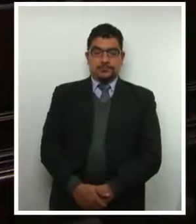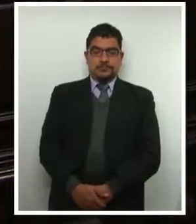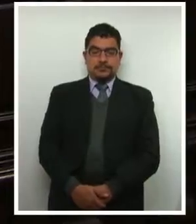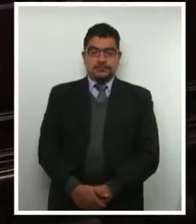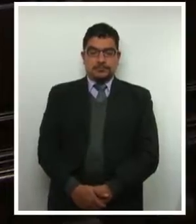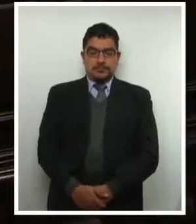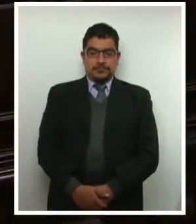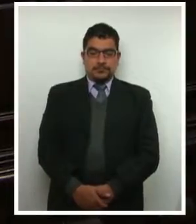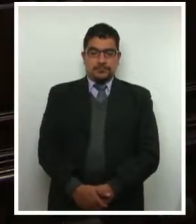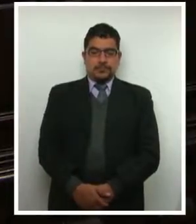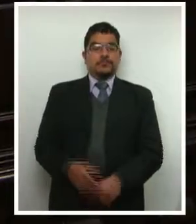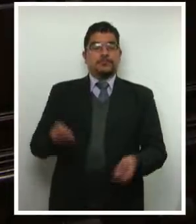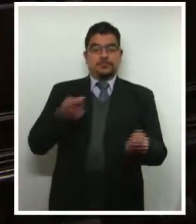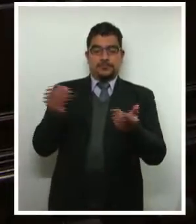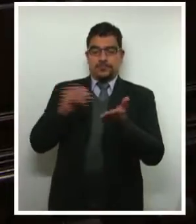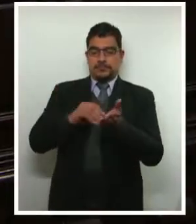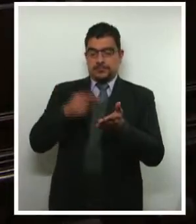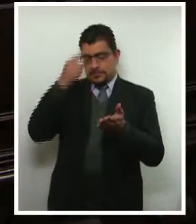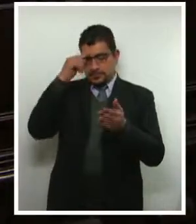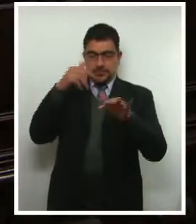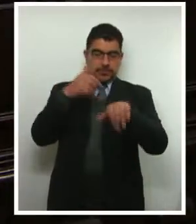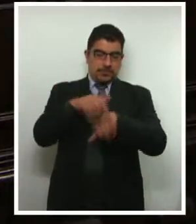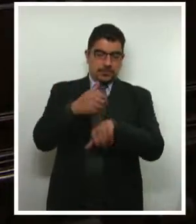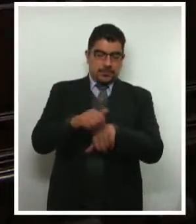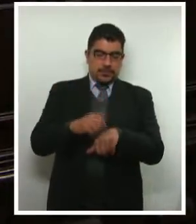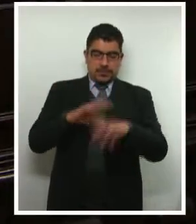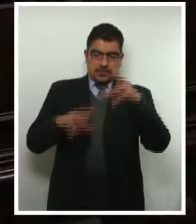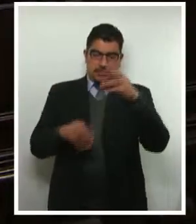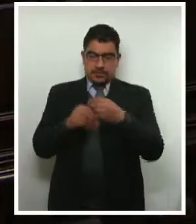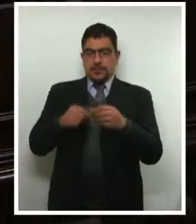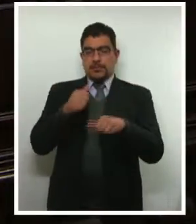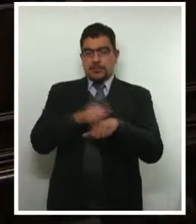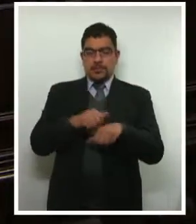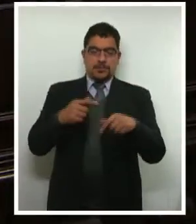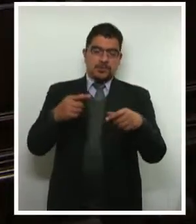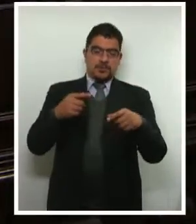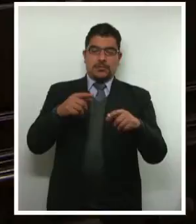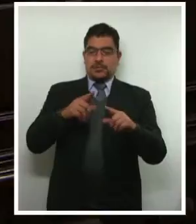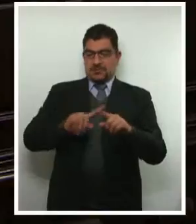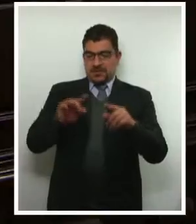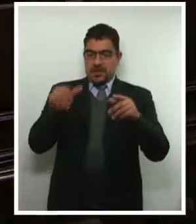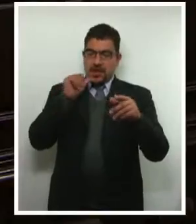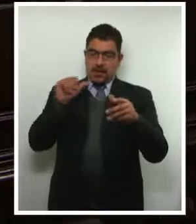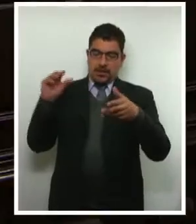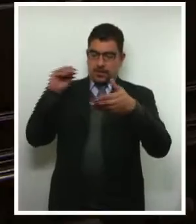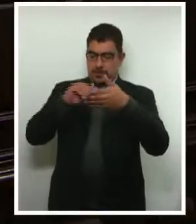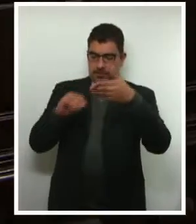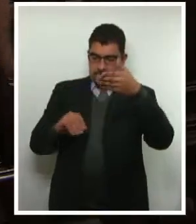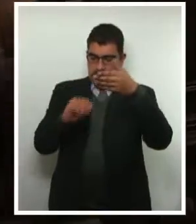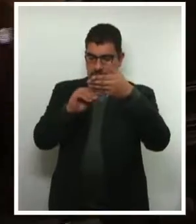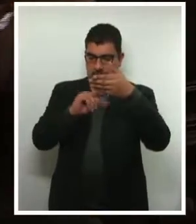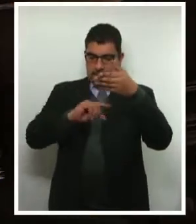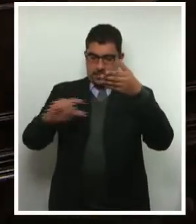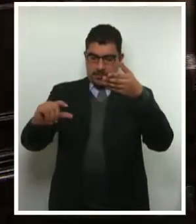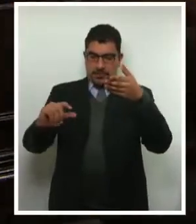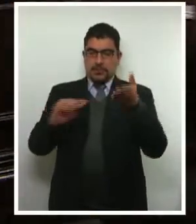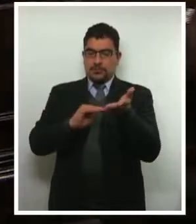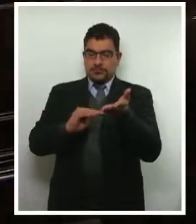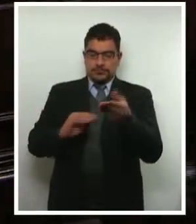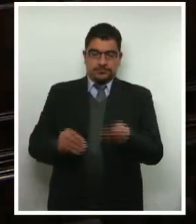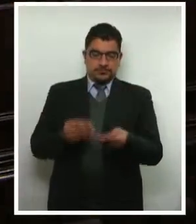Hacer el corrimiento de los numerales en función del párrafo que fue eliminado del texto